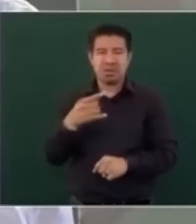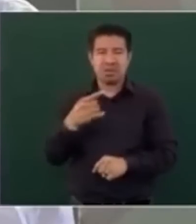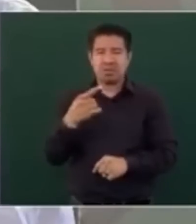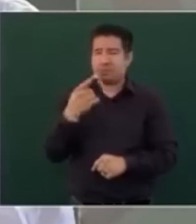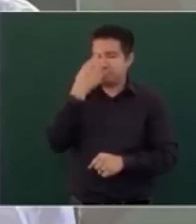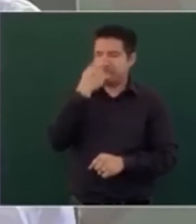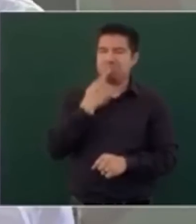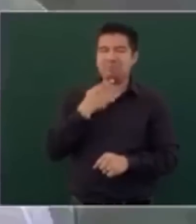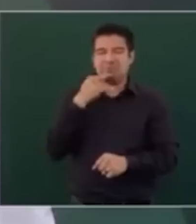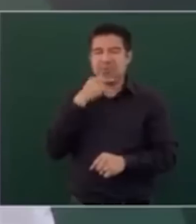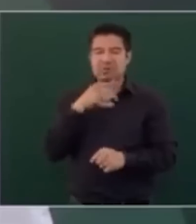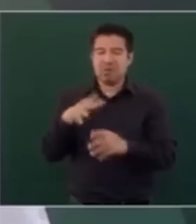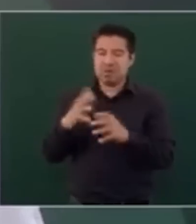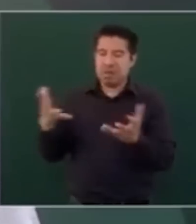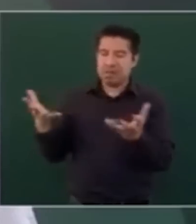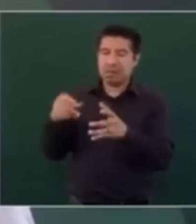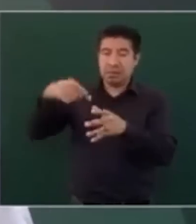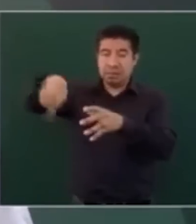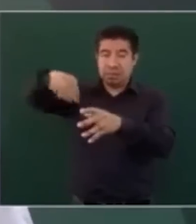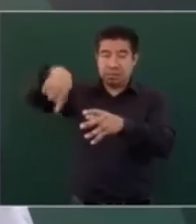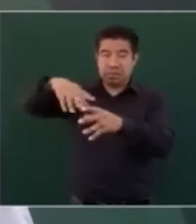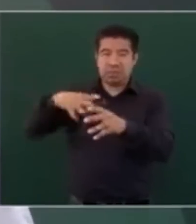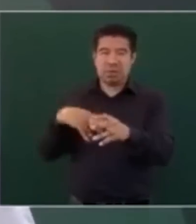indefinida, de medias tintas,